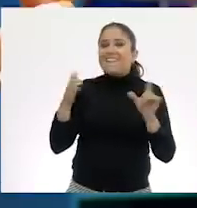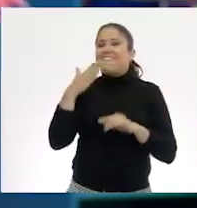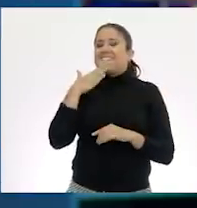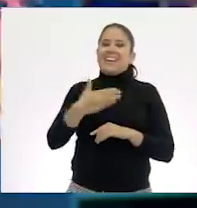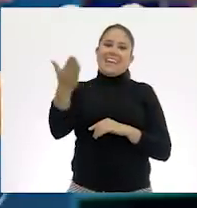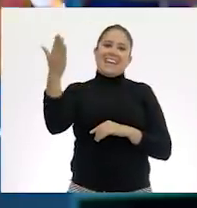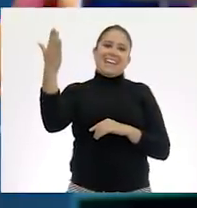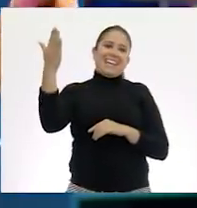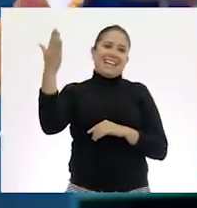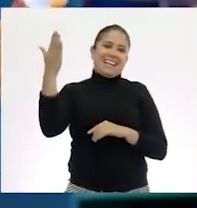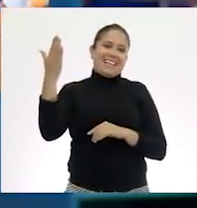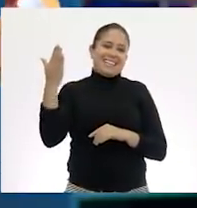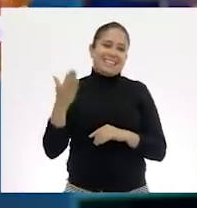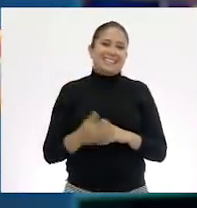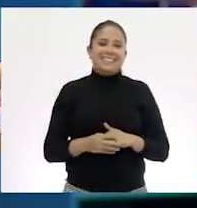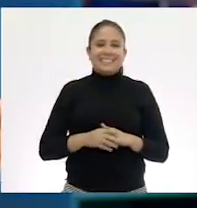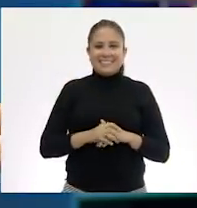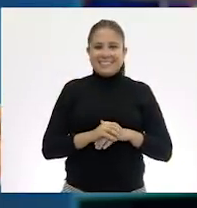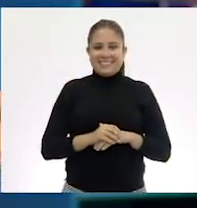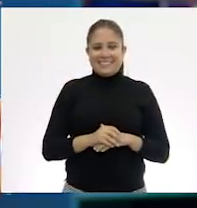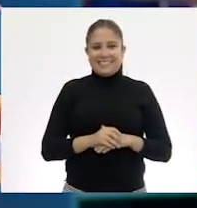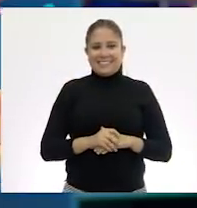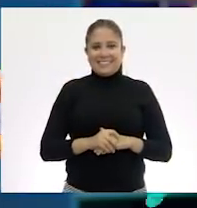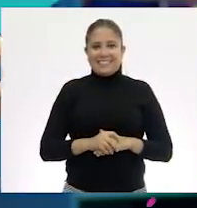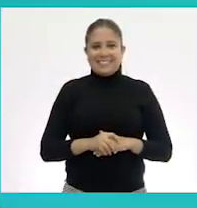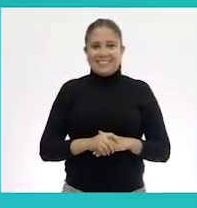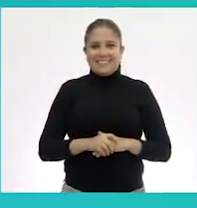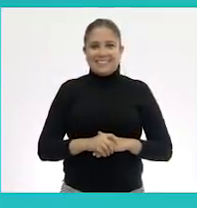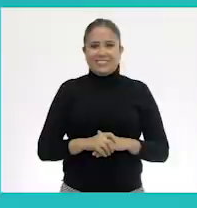¡Muy bien!